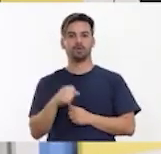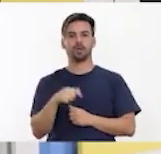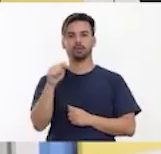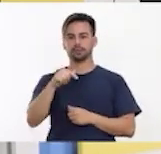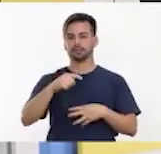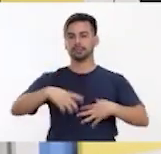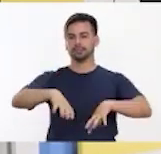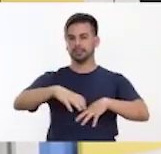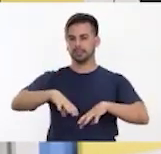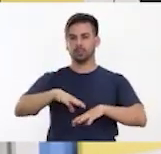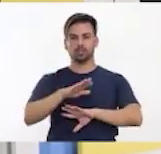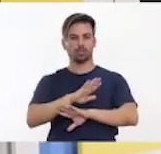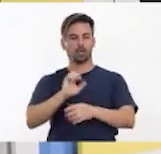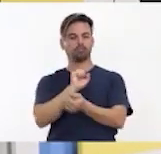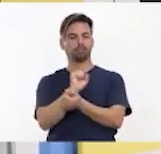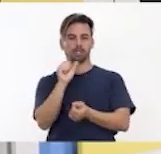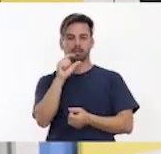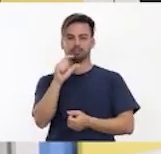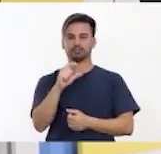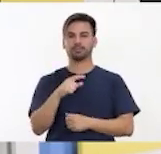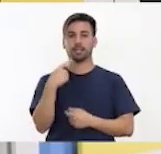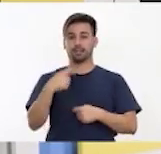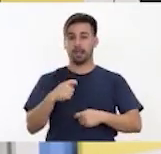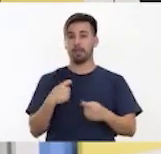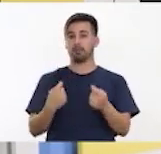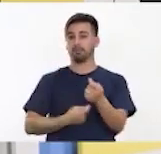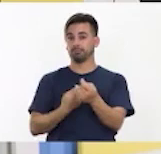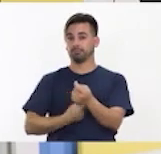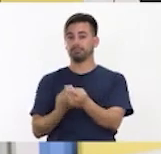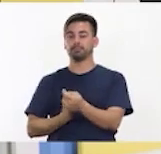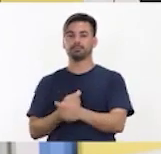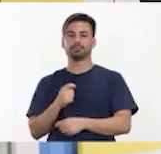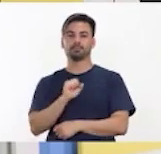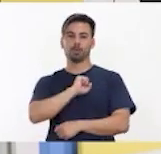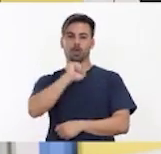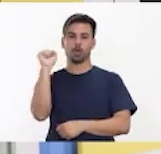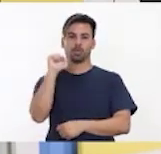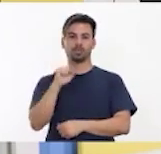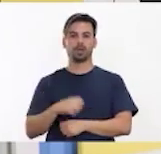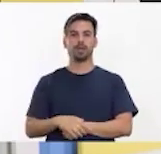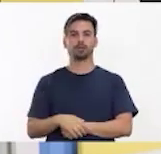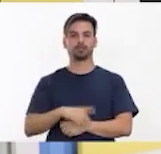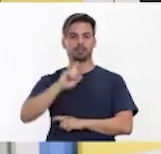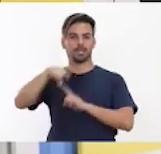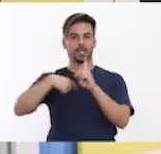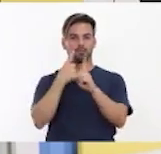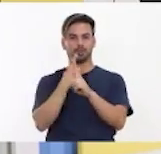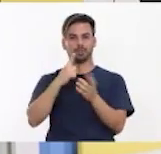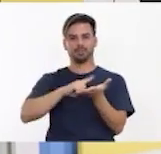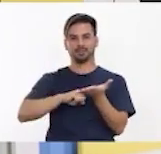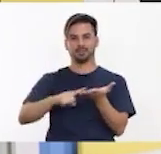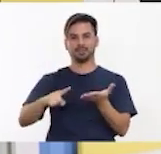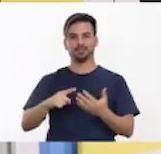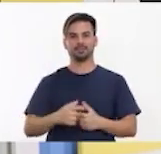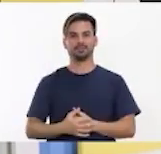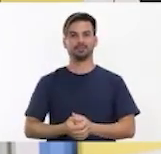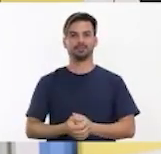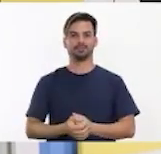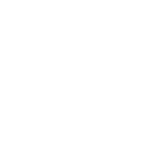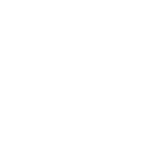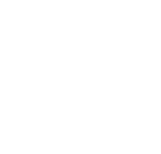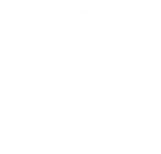triunfar, que de esta situación se sale y hay que continuar. Les deseo éxitos. Y hasta la próxima semana.